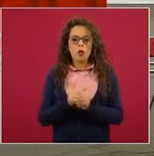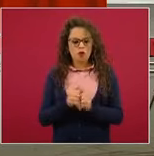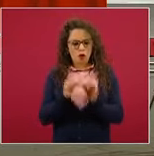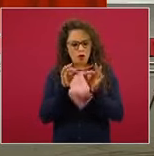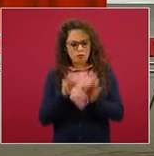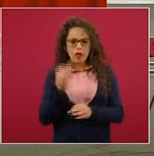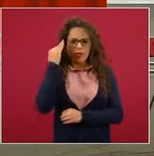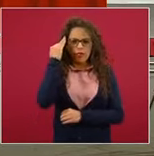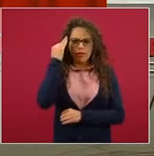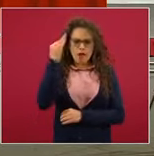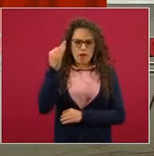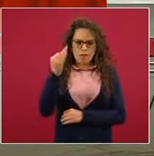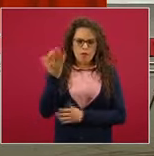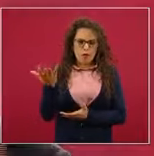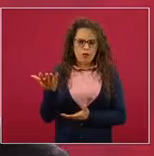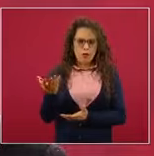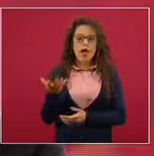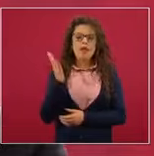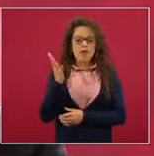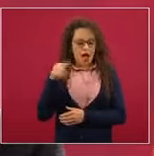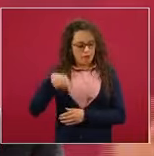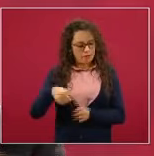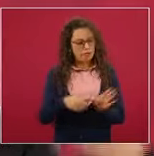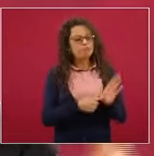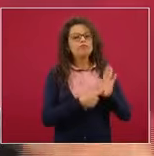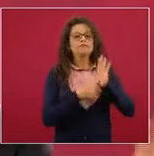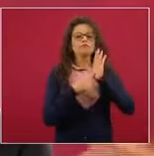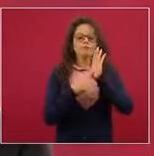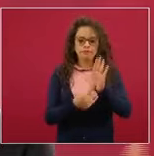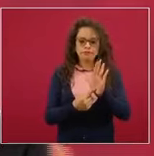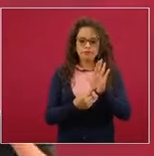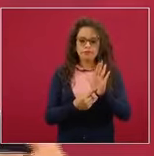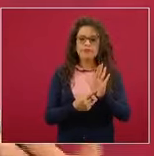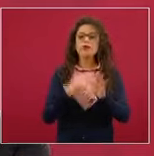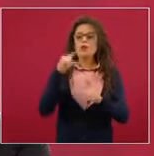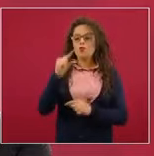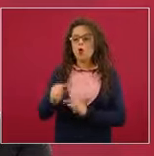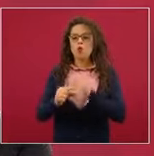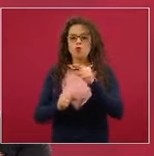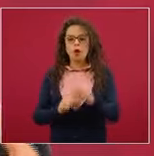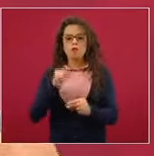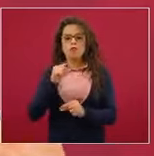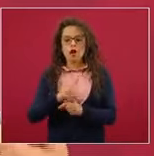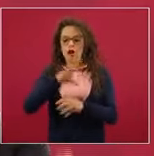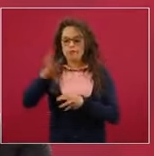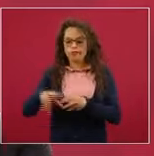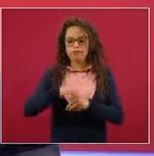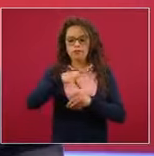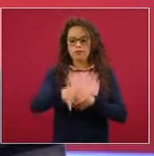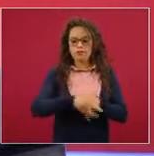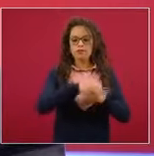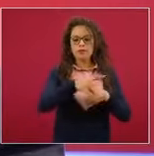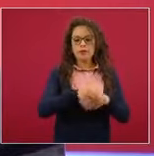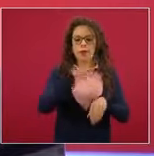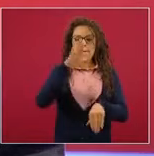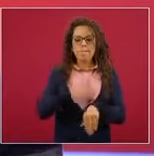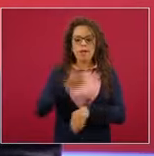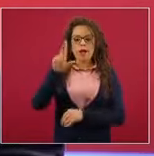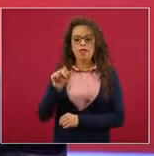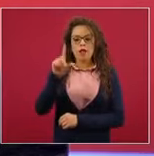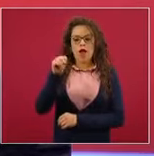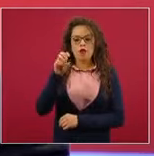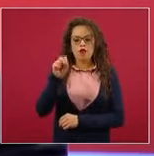lo presentamos y ahora en sucesivo se irán incorporando los datos indistintamente si se trata de